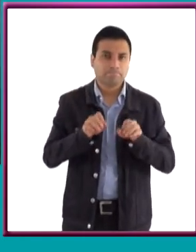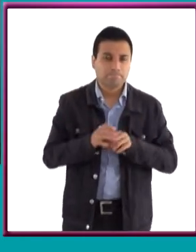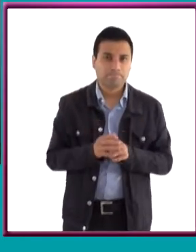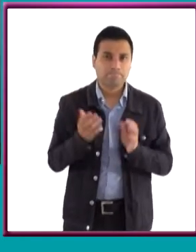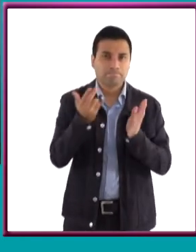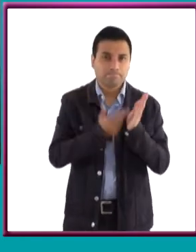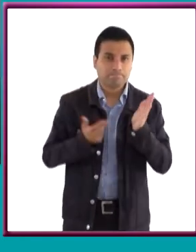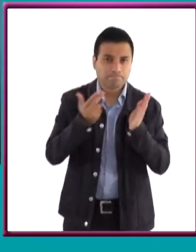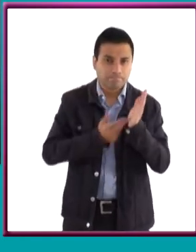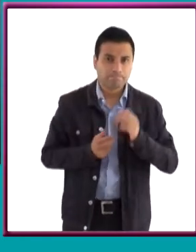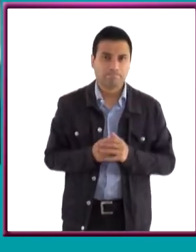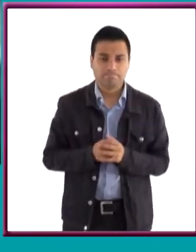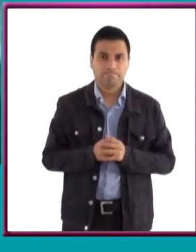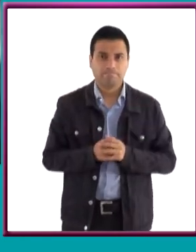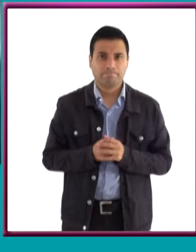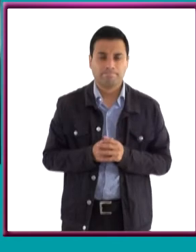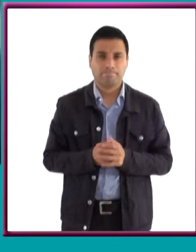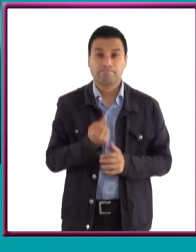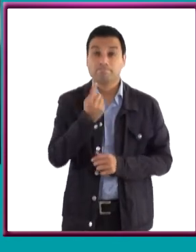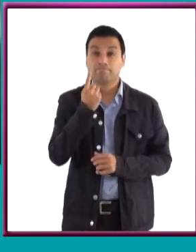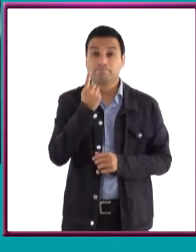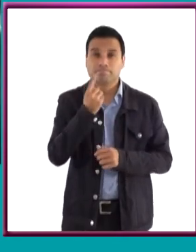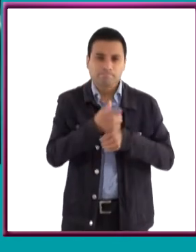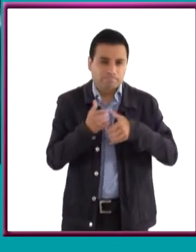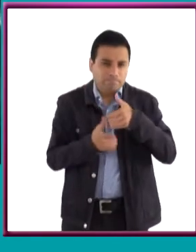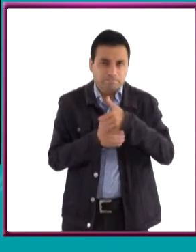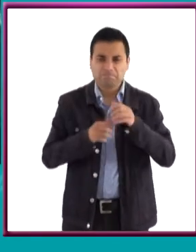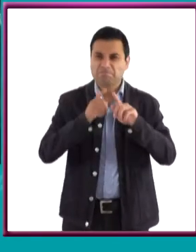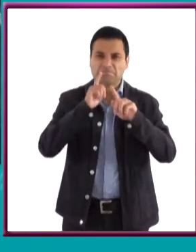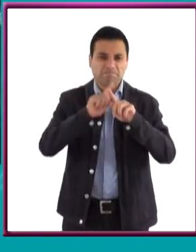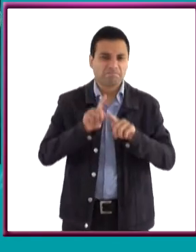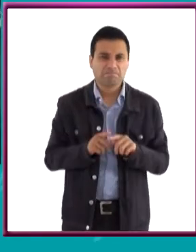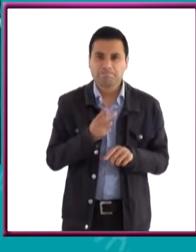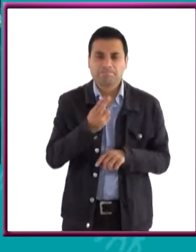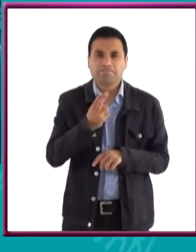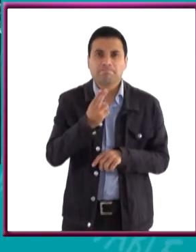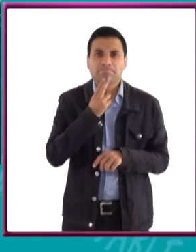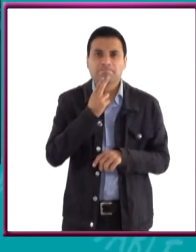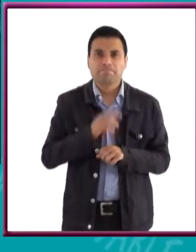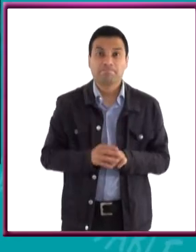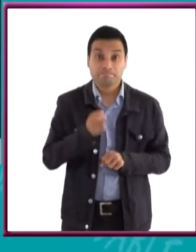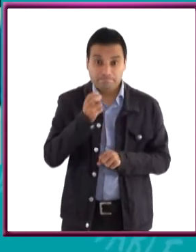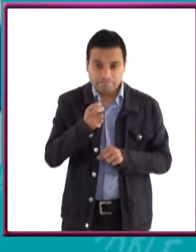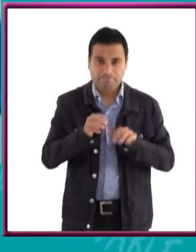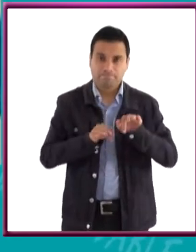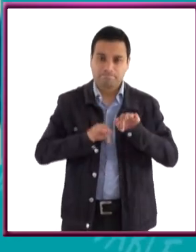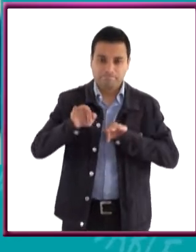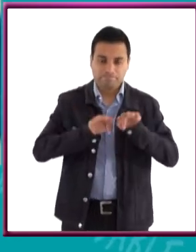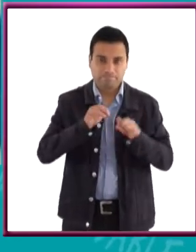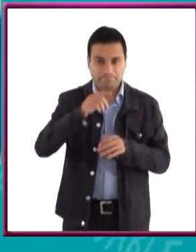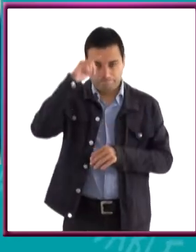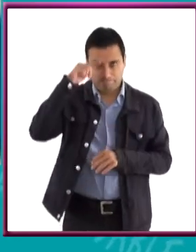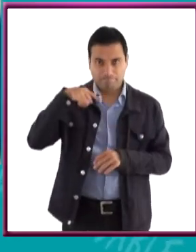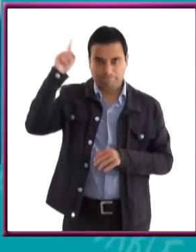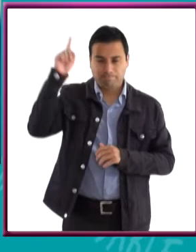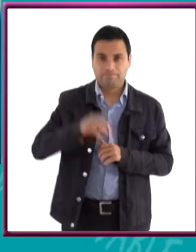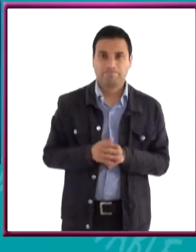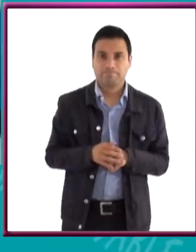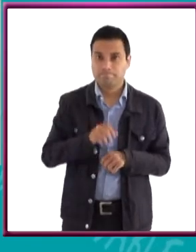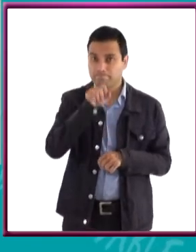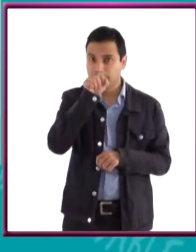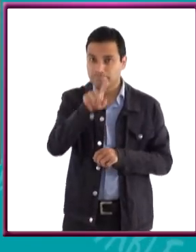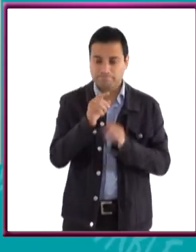oficinas, talleres o en la calle, y usan objetos, herramientas o máquinas que facilitan su trabajo. También